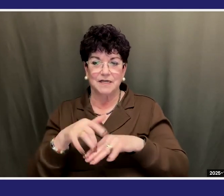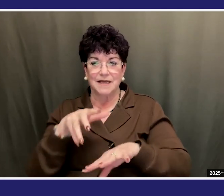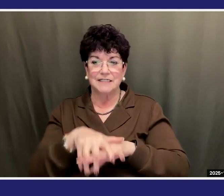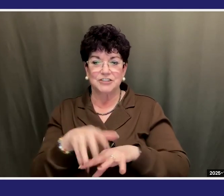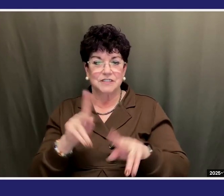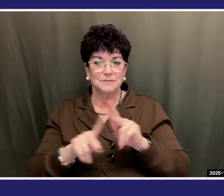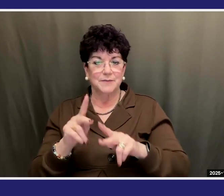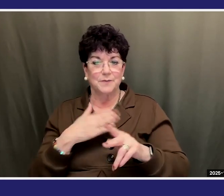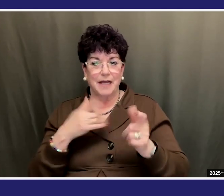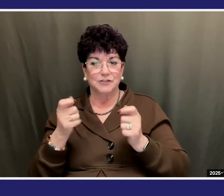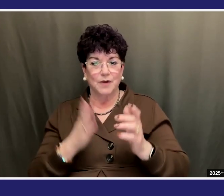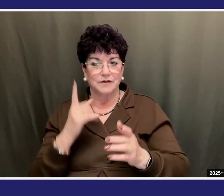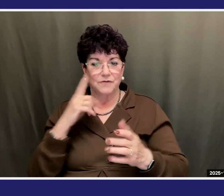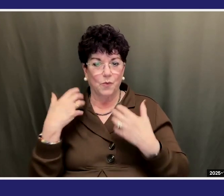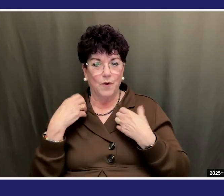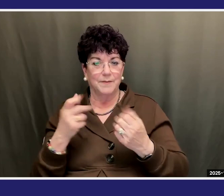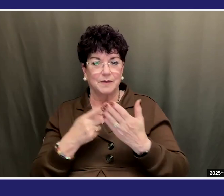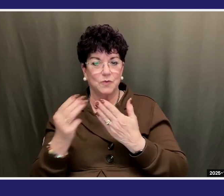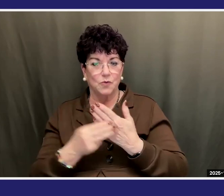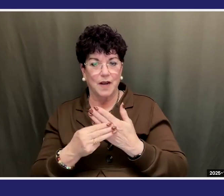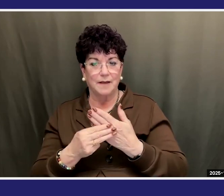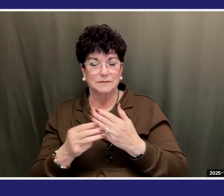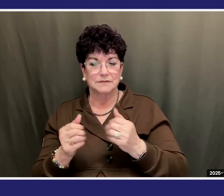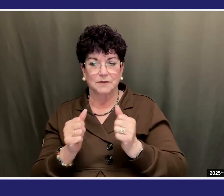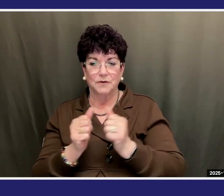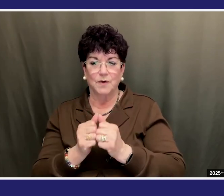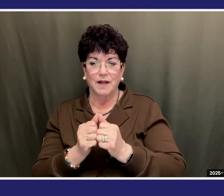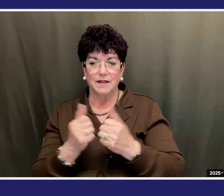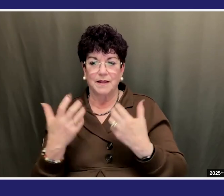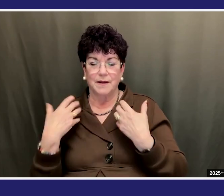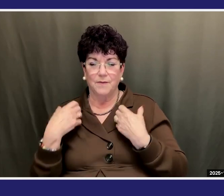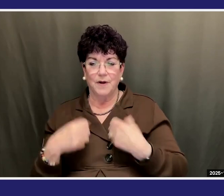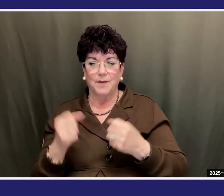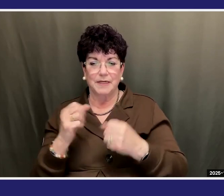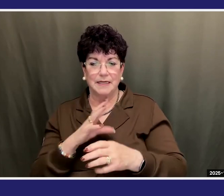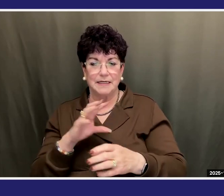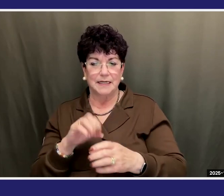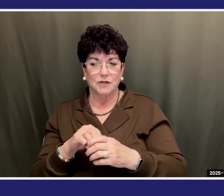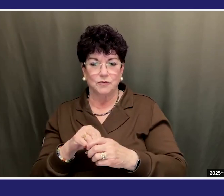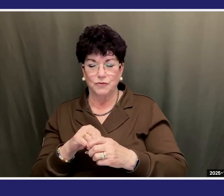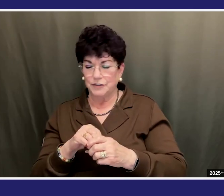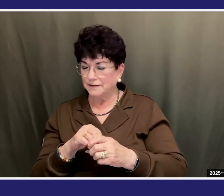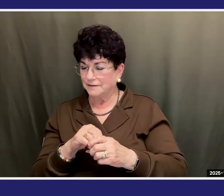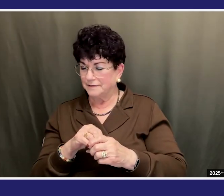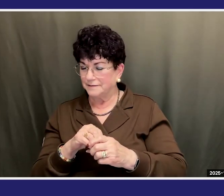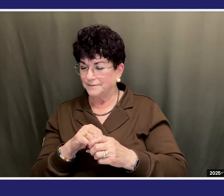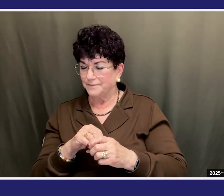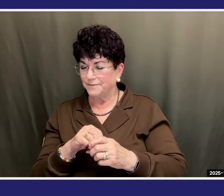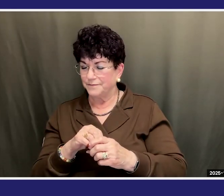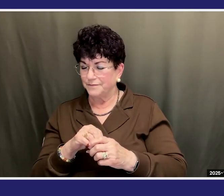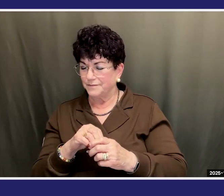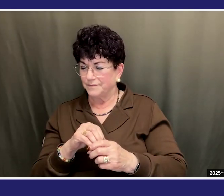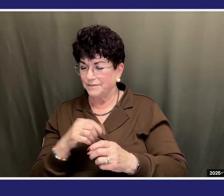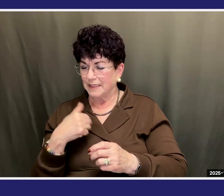incluyendo el programa Viviendo con Amor, del cual han escuchado. Les agradezco muchísimo por mantener estas prácticas basadas en